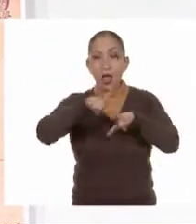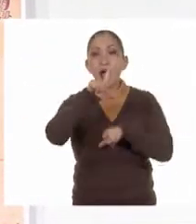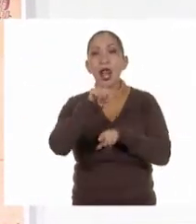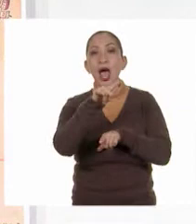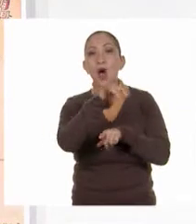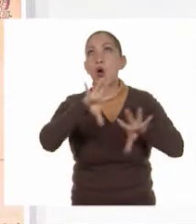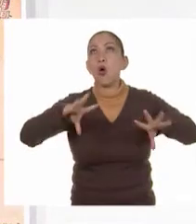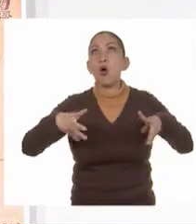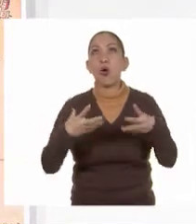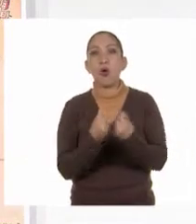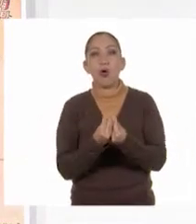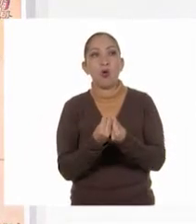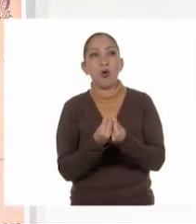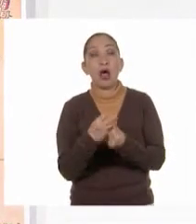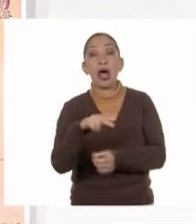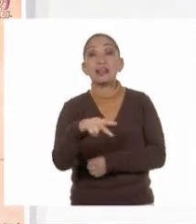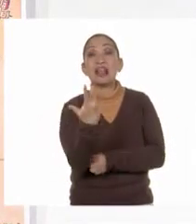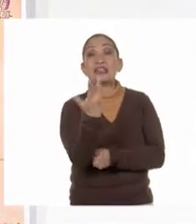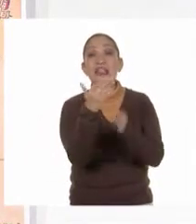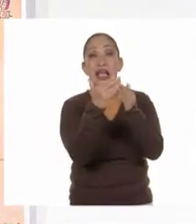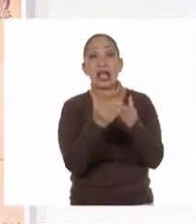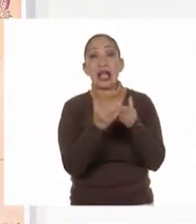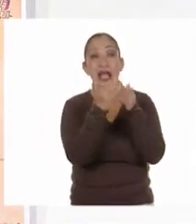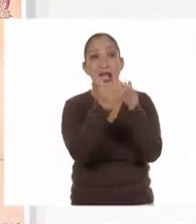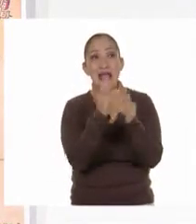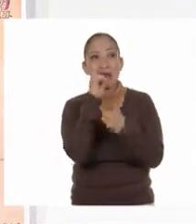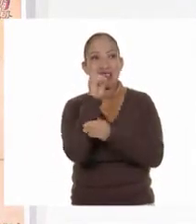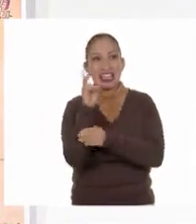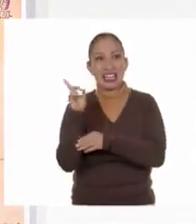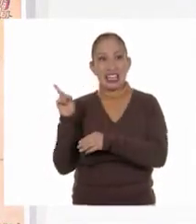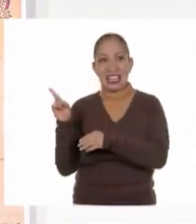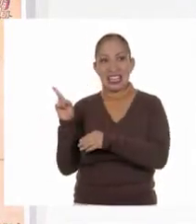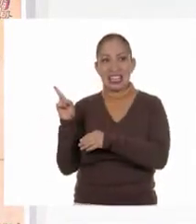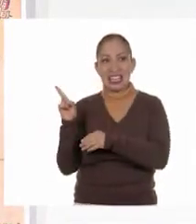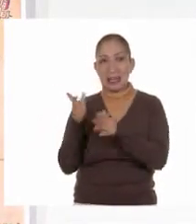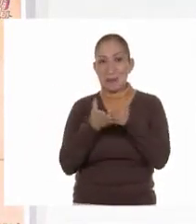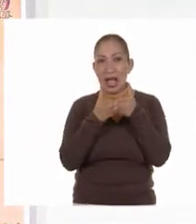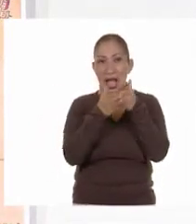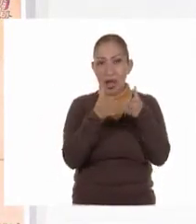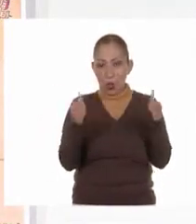Fueron en total 13 bergantines, que son estas embarcaciones pequeñas.